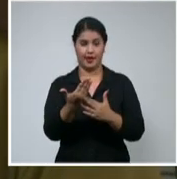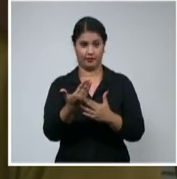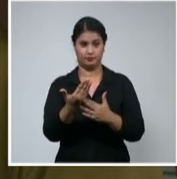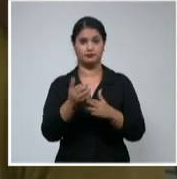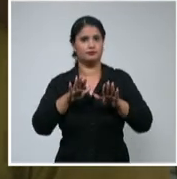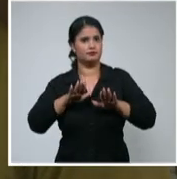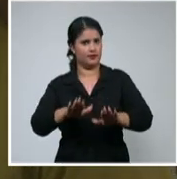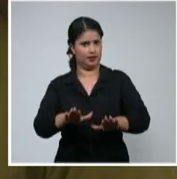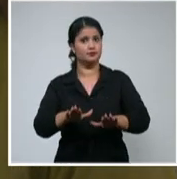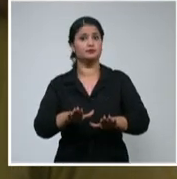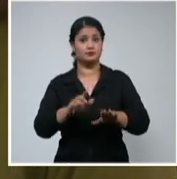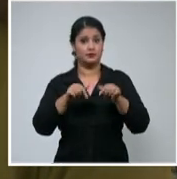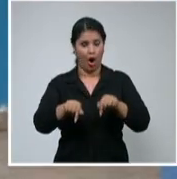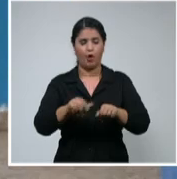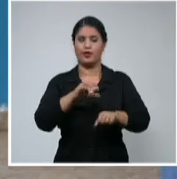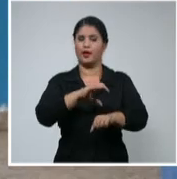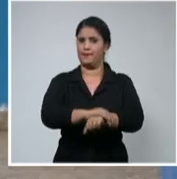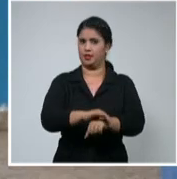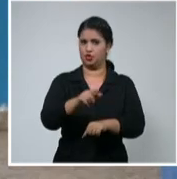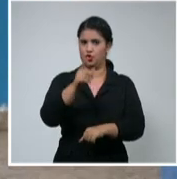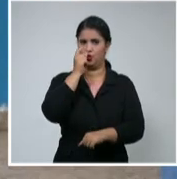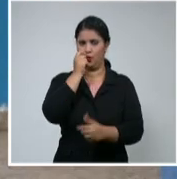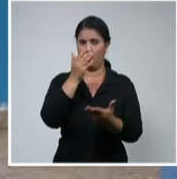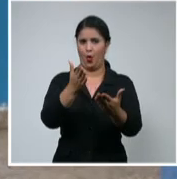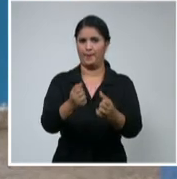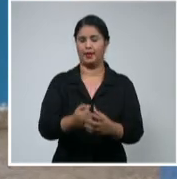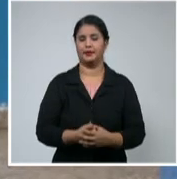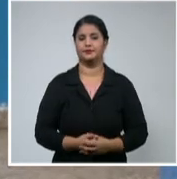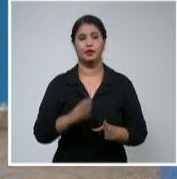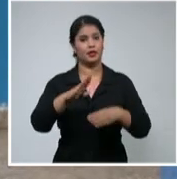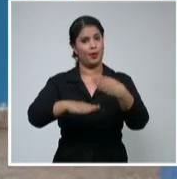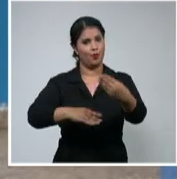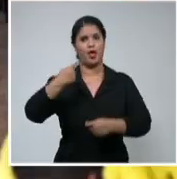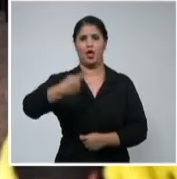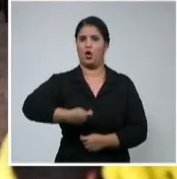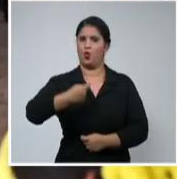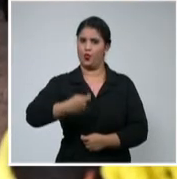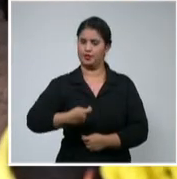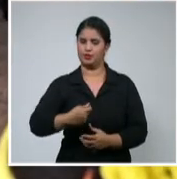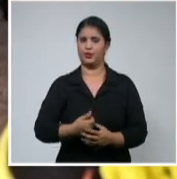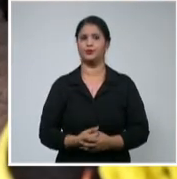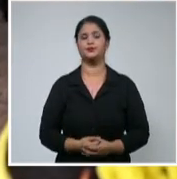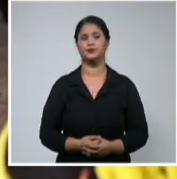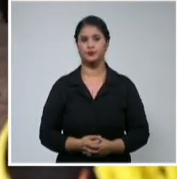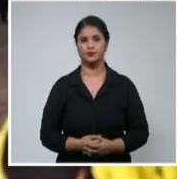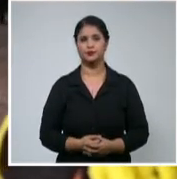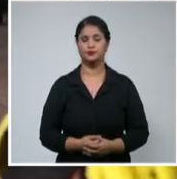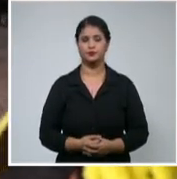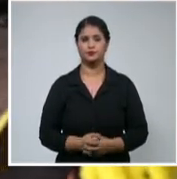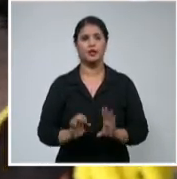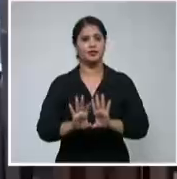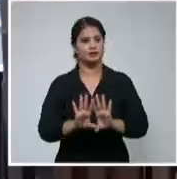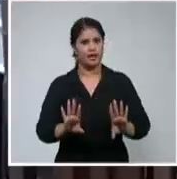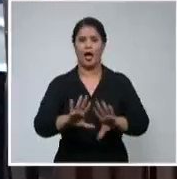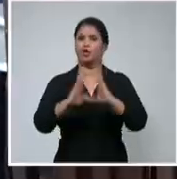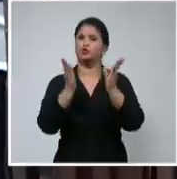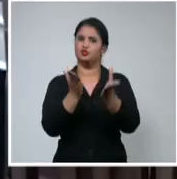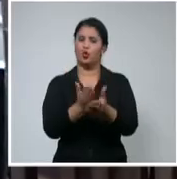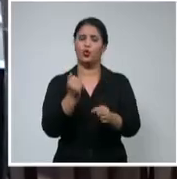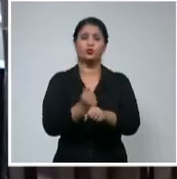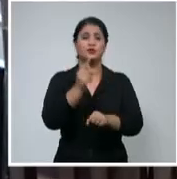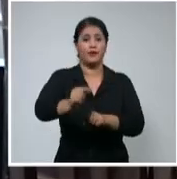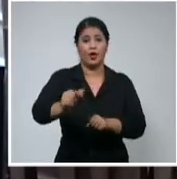decretó la medida cautelar de prisión provisional. La recuperación y devolución del patrimonio robado constituyó una tranquilidad para